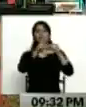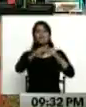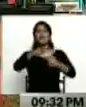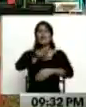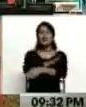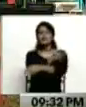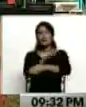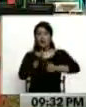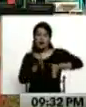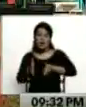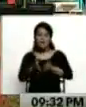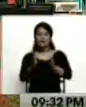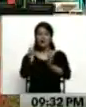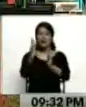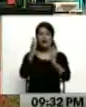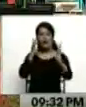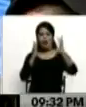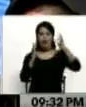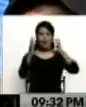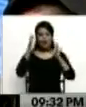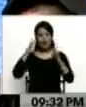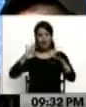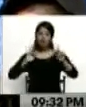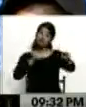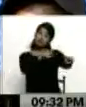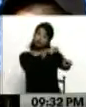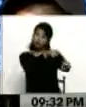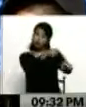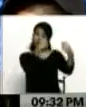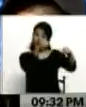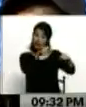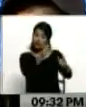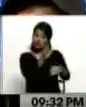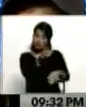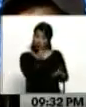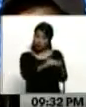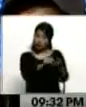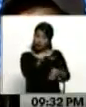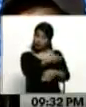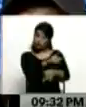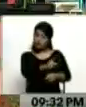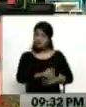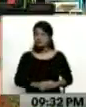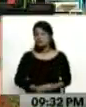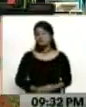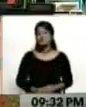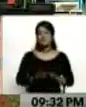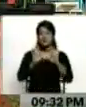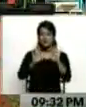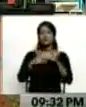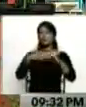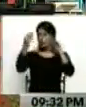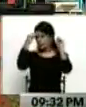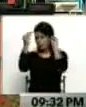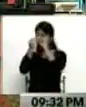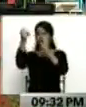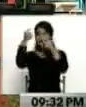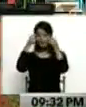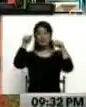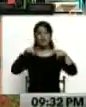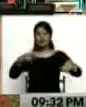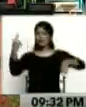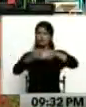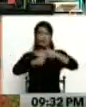Cristóbal que cante caminito del Palmar yo no sé vaya a estudiar de acuerdo con nuestro comandante